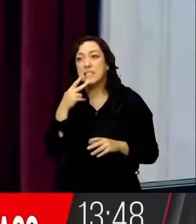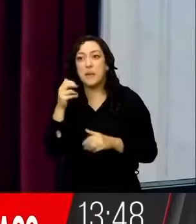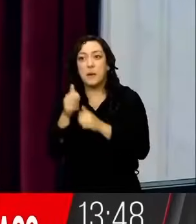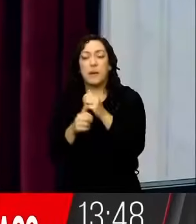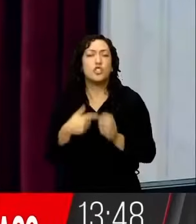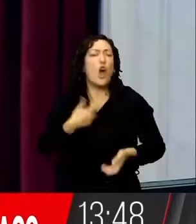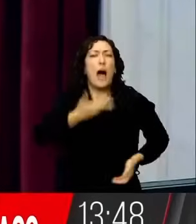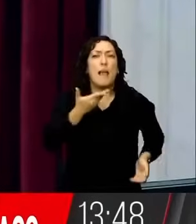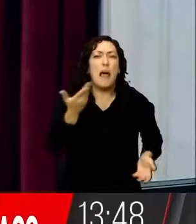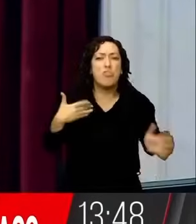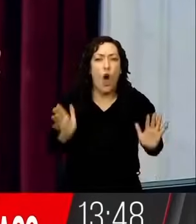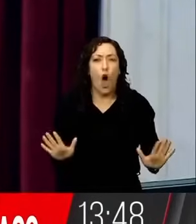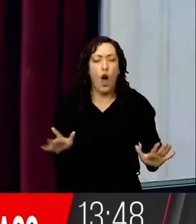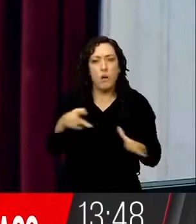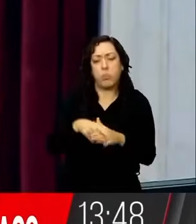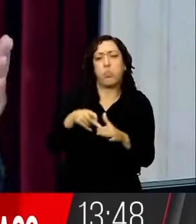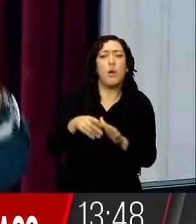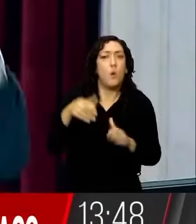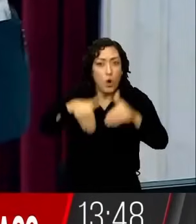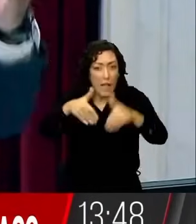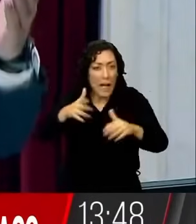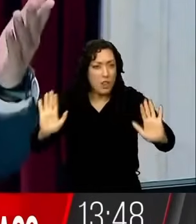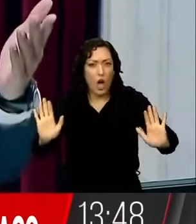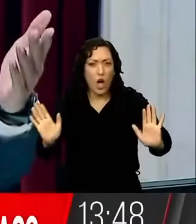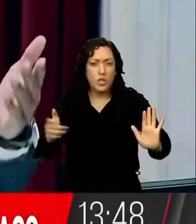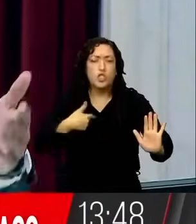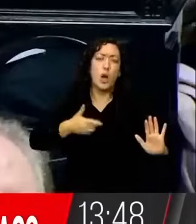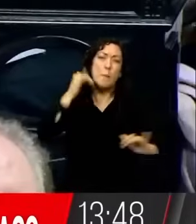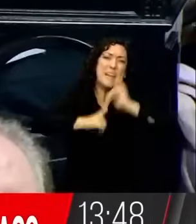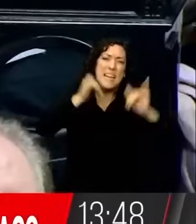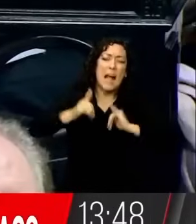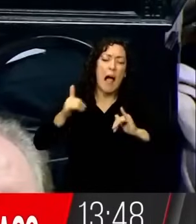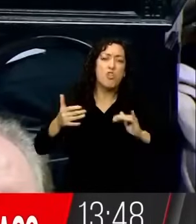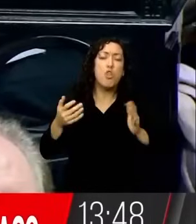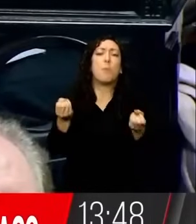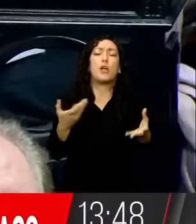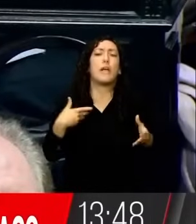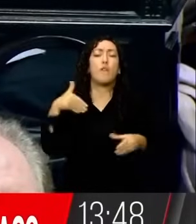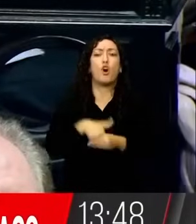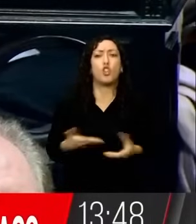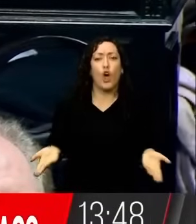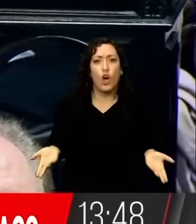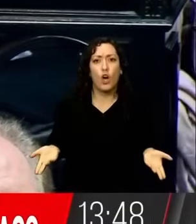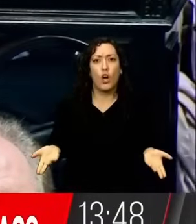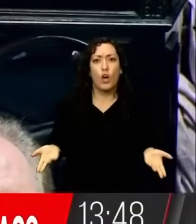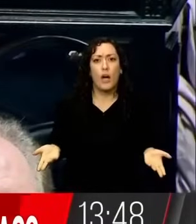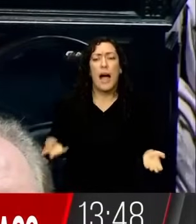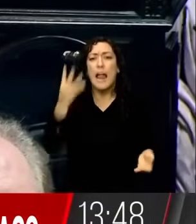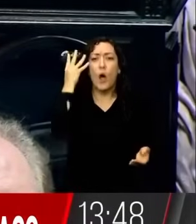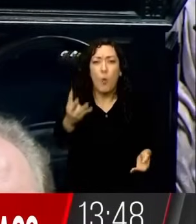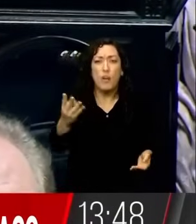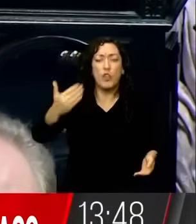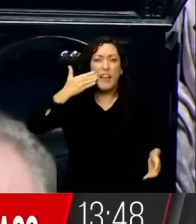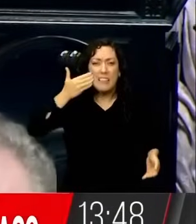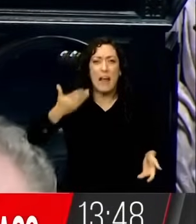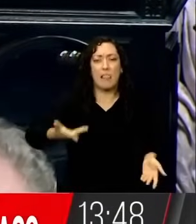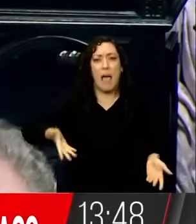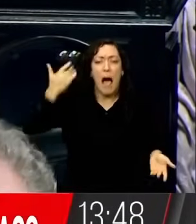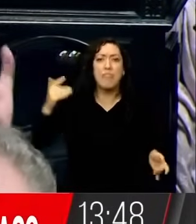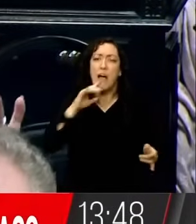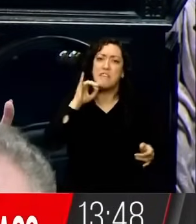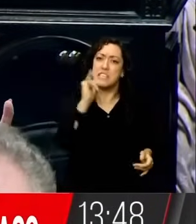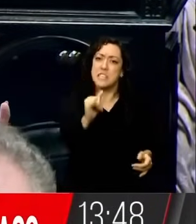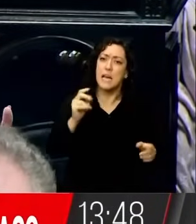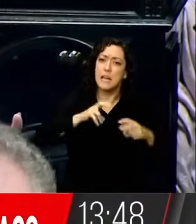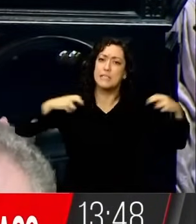estamos votando. Presidente, estoy hablando, dando el sentido. Pero es que estamos votando, diputada, después habla. Estoy explicando el sentido de mi voto. Vote, diputada. A las 4 de la tarde advertí